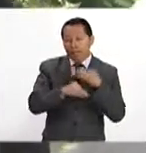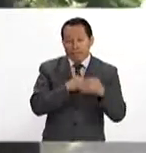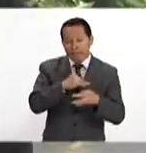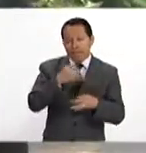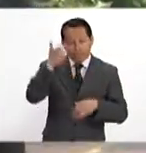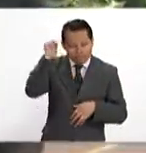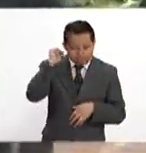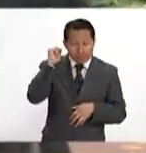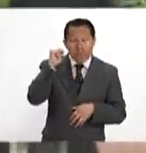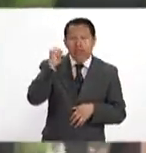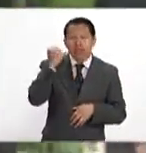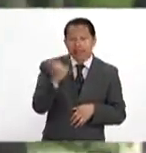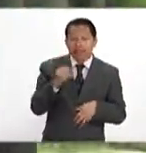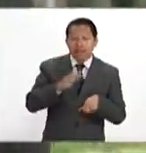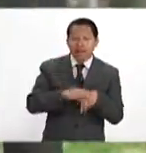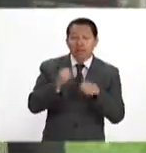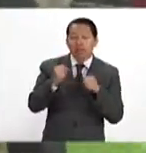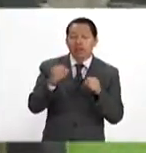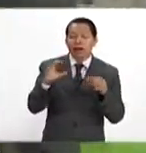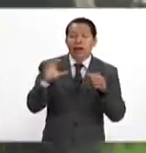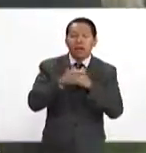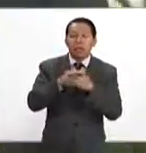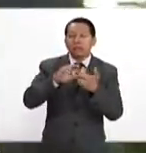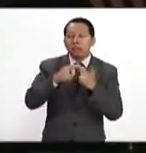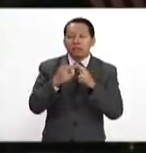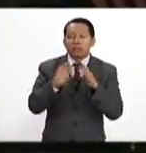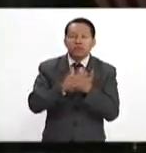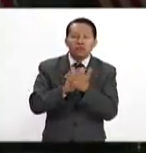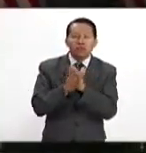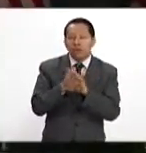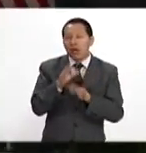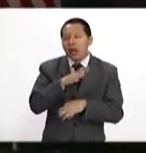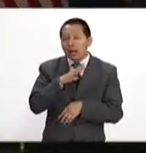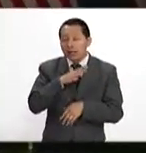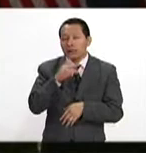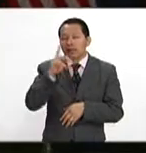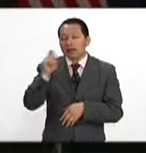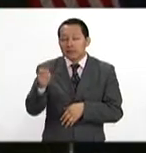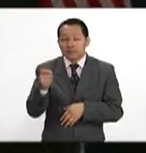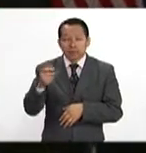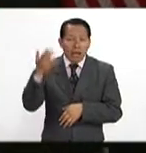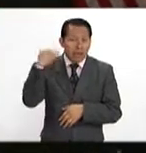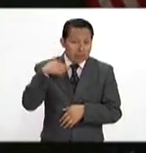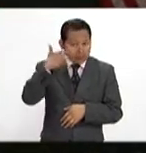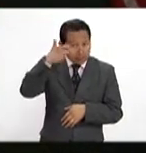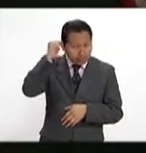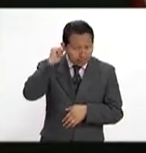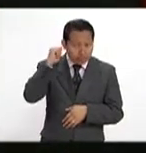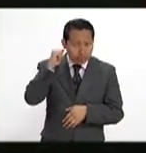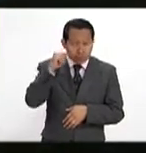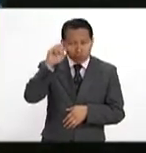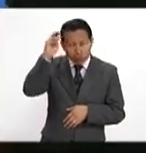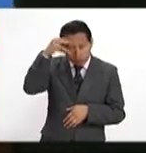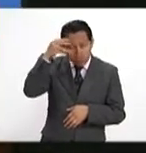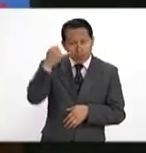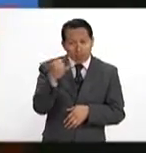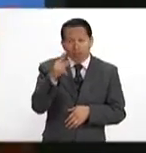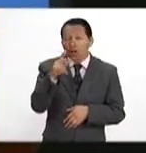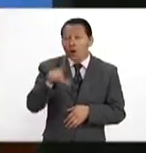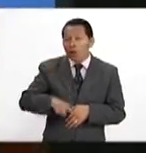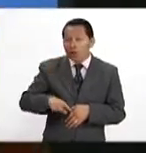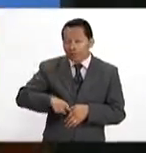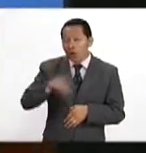de los principales implicados en la presunta relación entre el que fuera entonces candidato, es decir, Trump, y el gobierno de